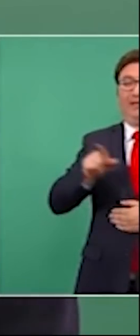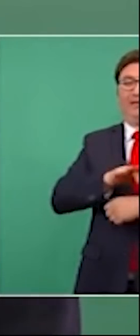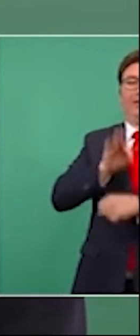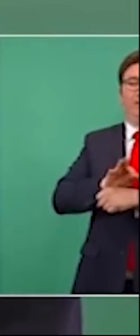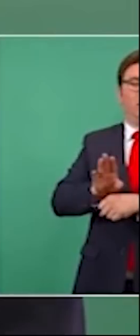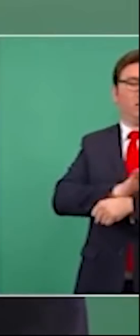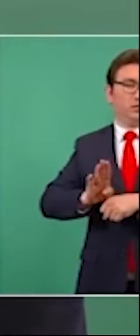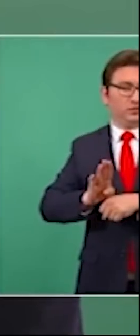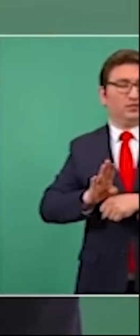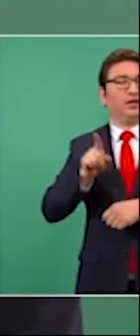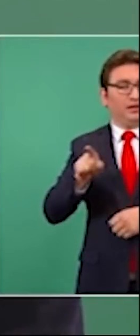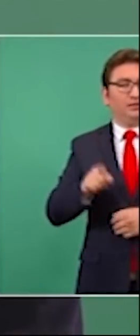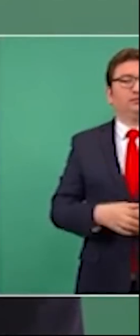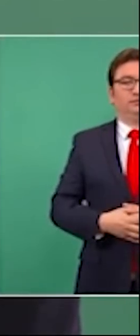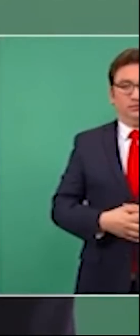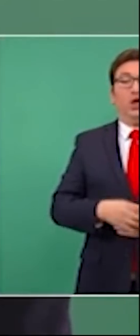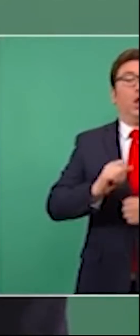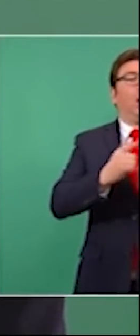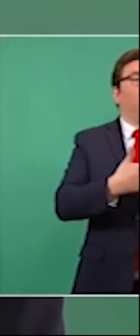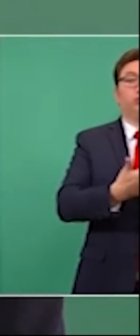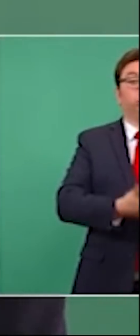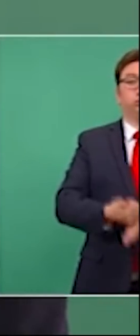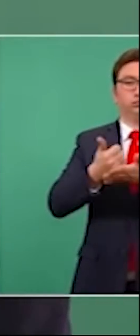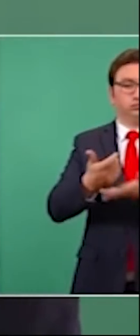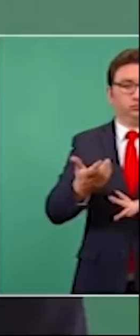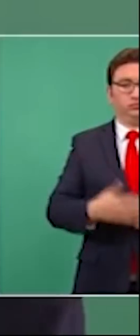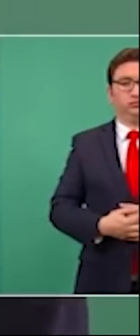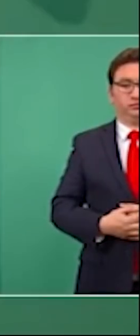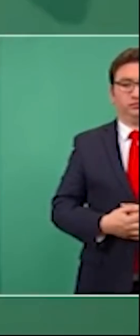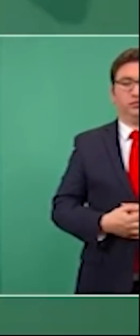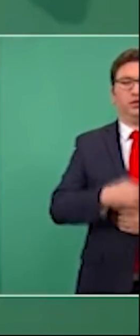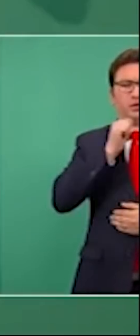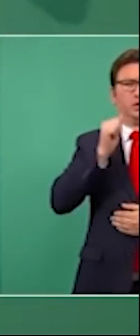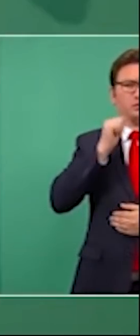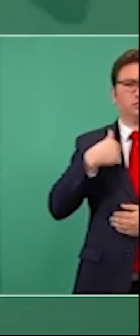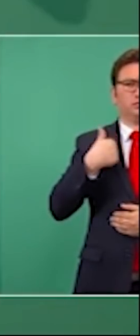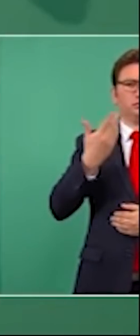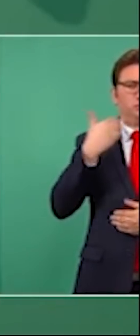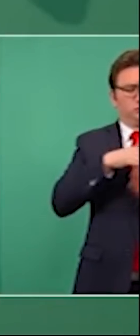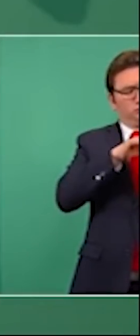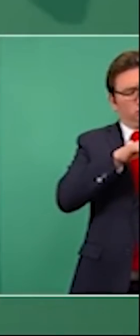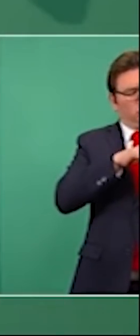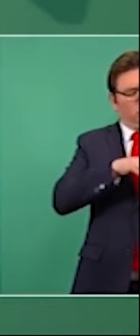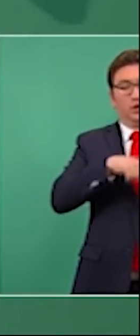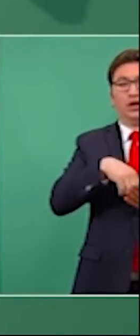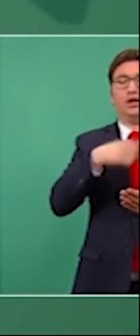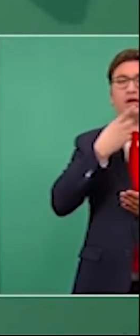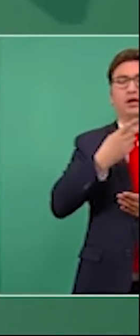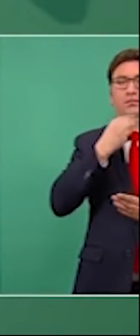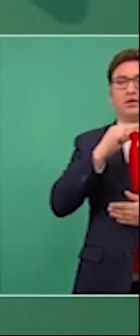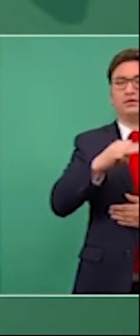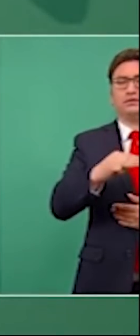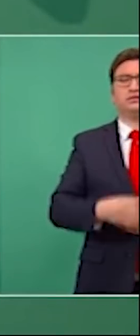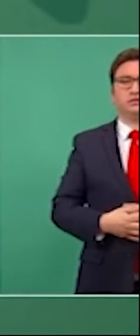cuando les ayuda. Ayer leía yo un mensaje,